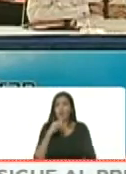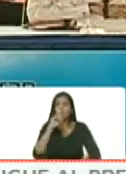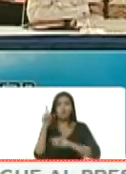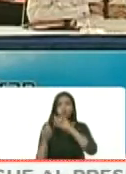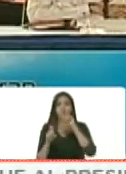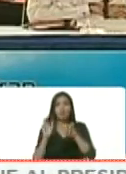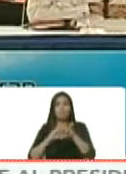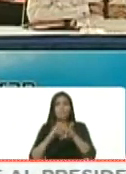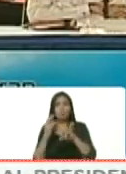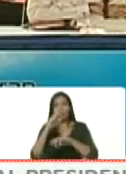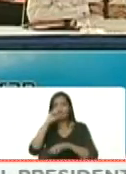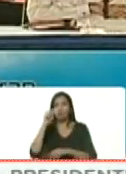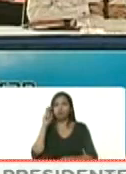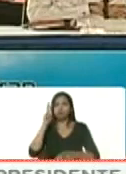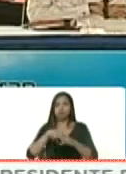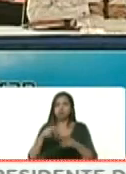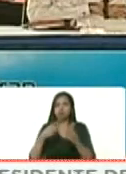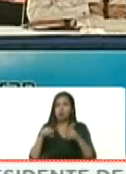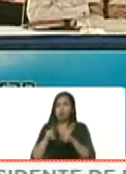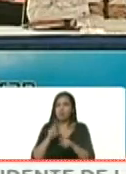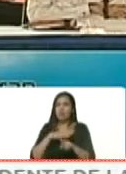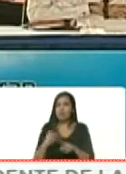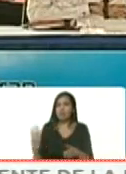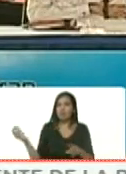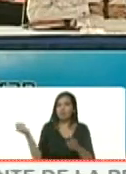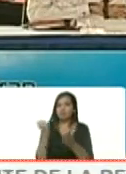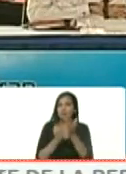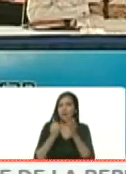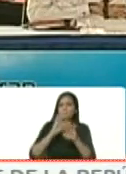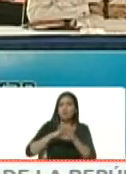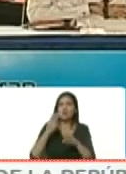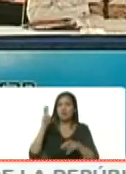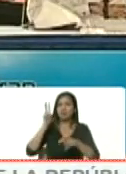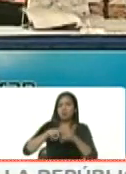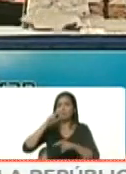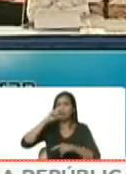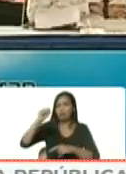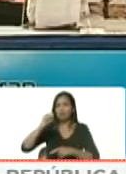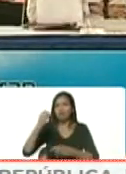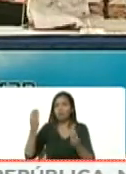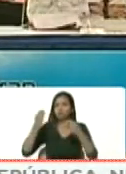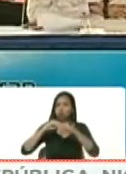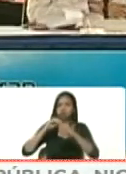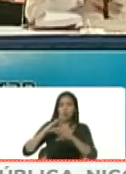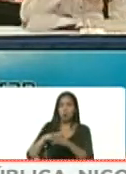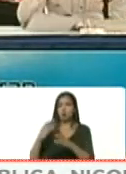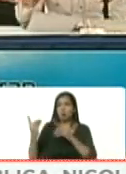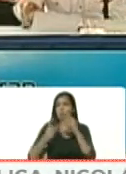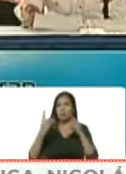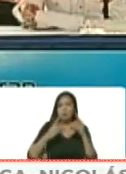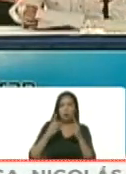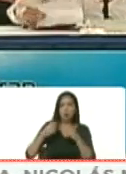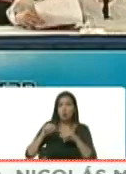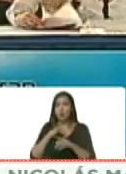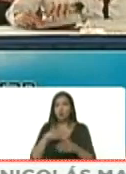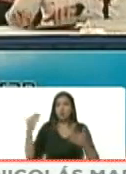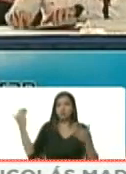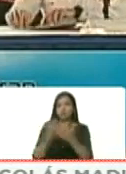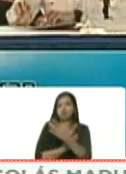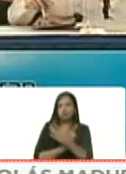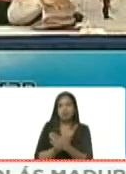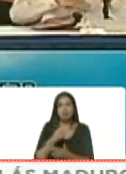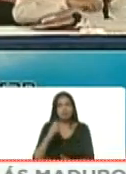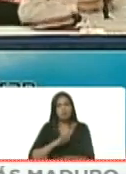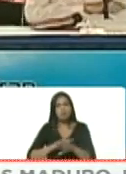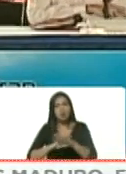qué Maduro se sienta a hablar con los que lo trataron de matar? ¿Por qué Maduro se sienta a hablar con los que lo tratan de derrocar con un golpe de